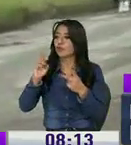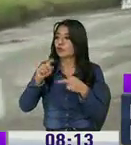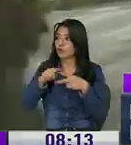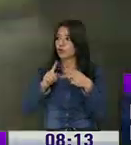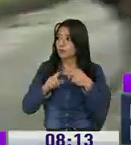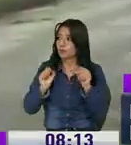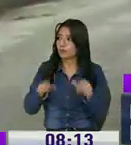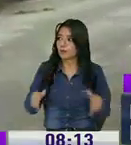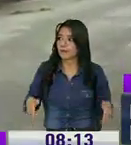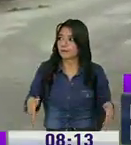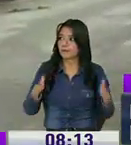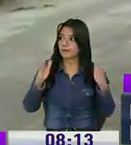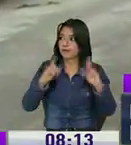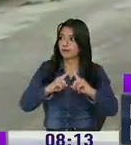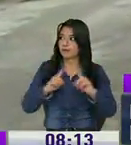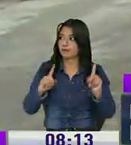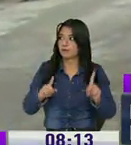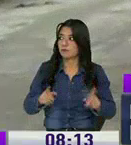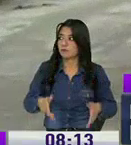tramo